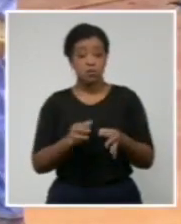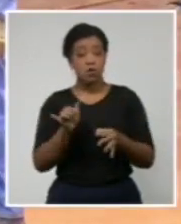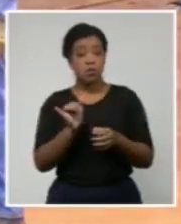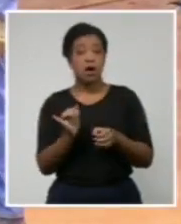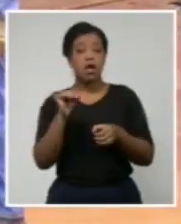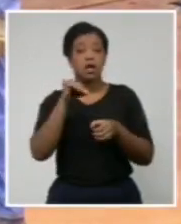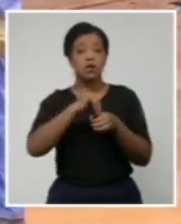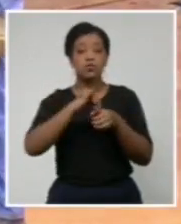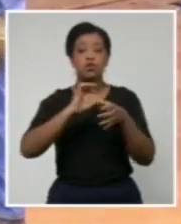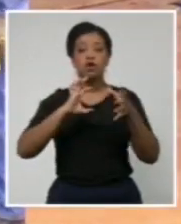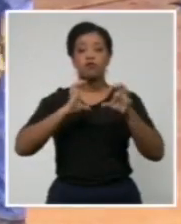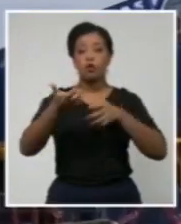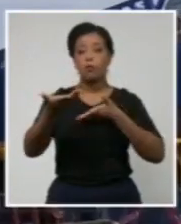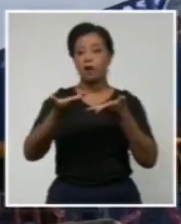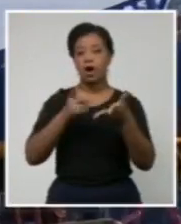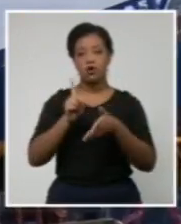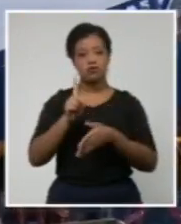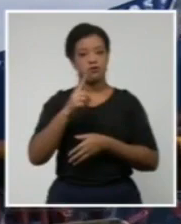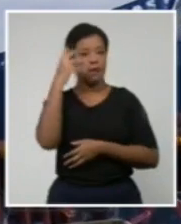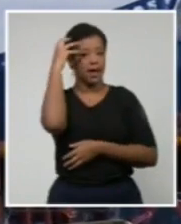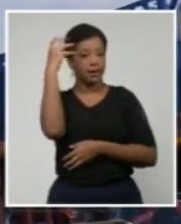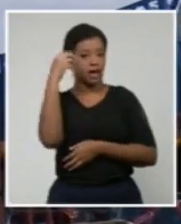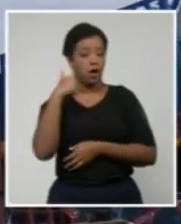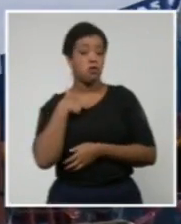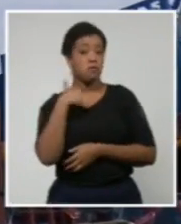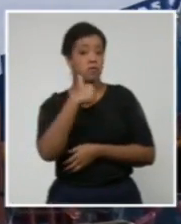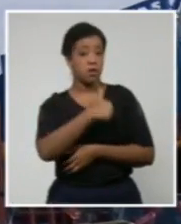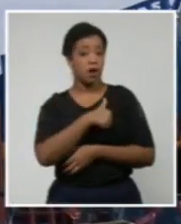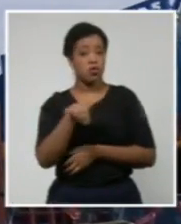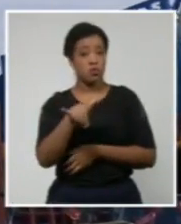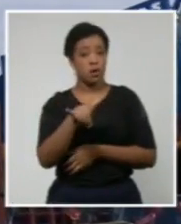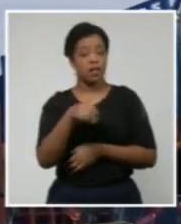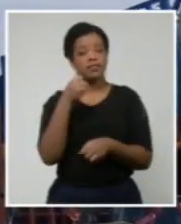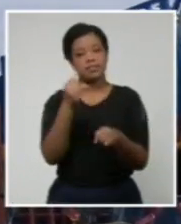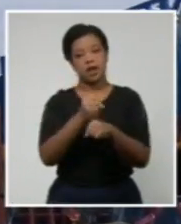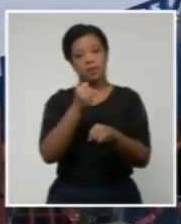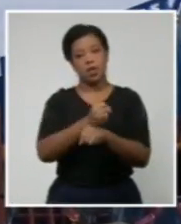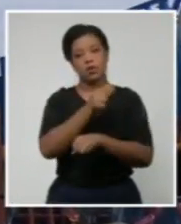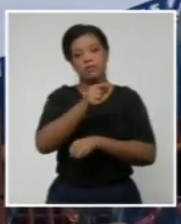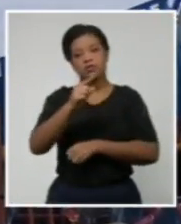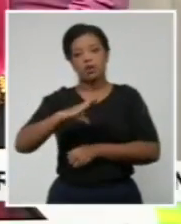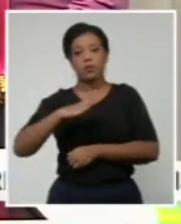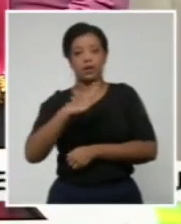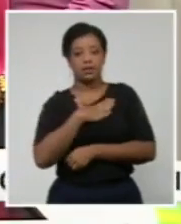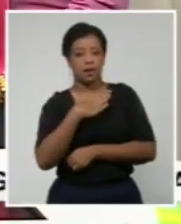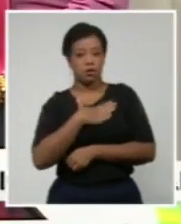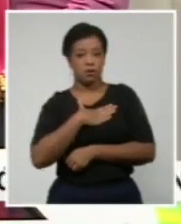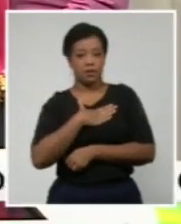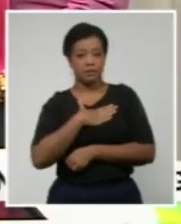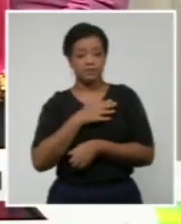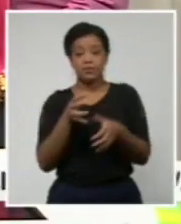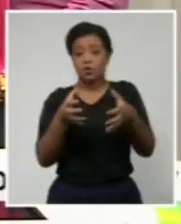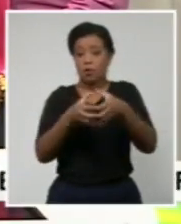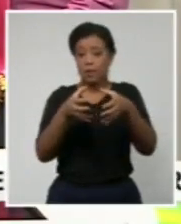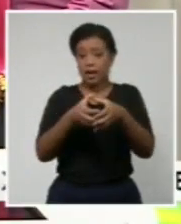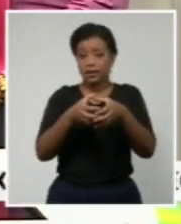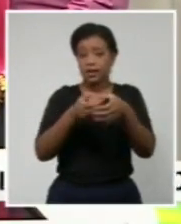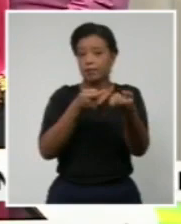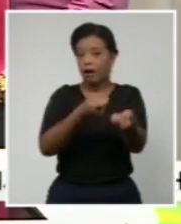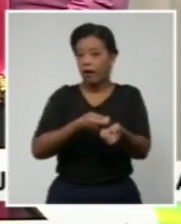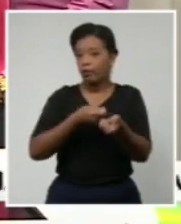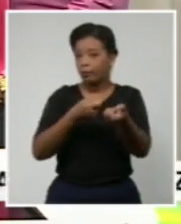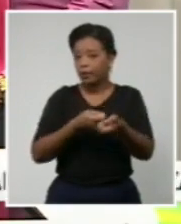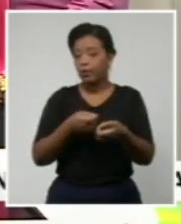las formas de gestión no estatal, es decir, los trabajadores por cuenta propia, las cooperativas agropecuarias y no